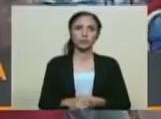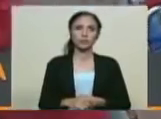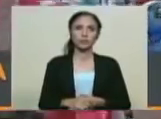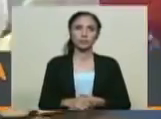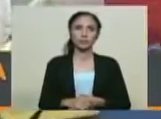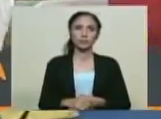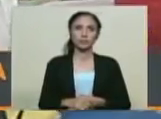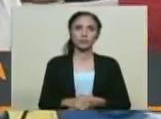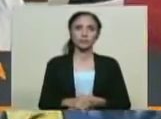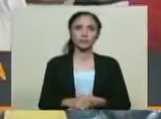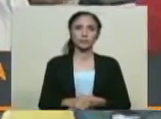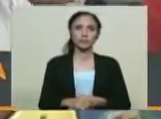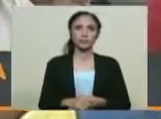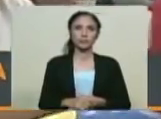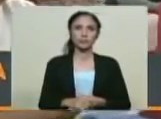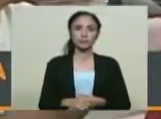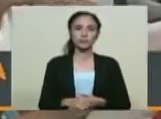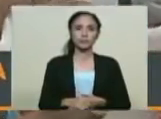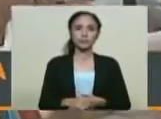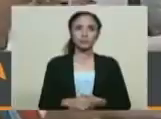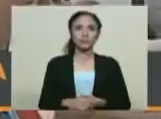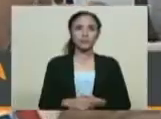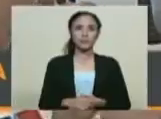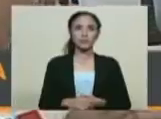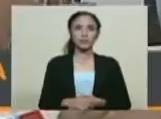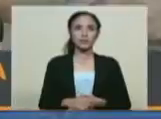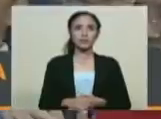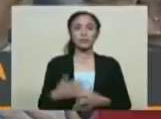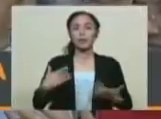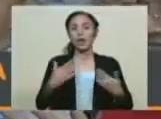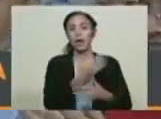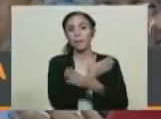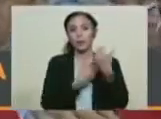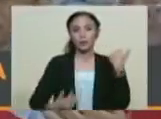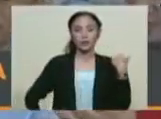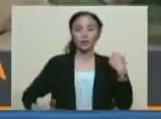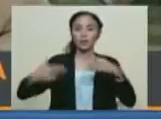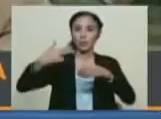Al ministro de Petróleo, presidente de PDVSA.